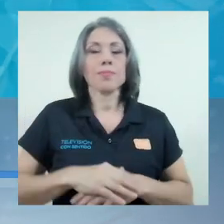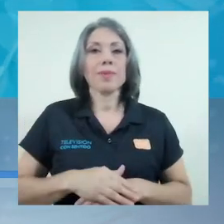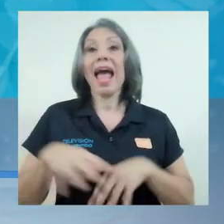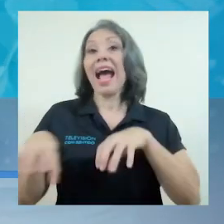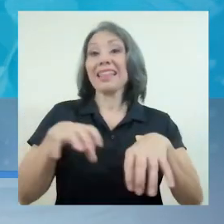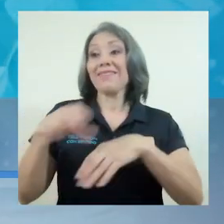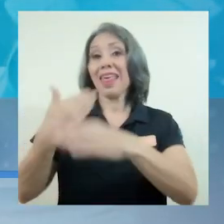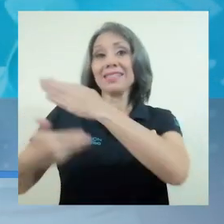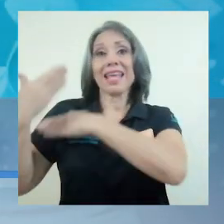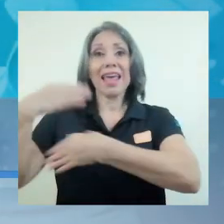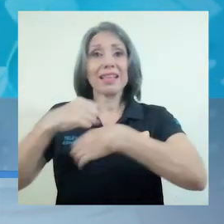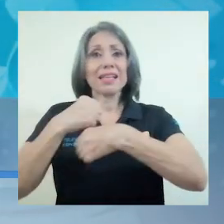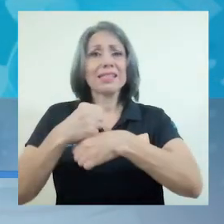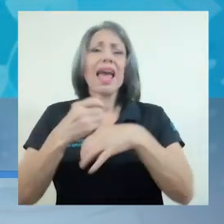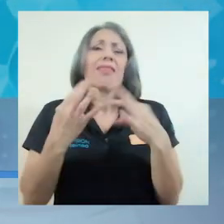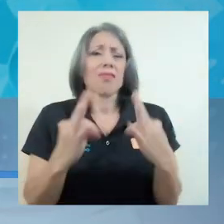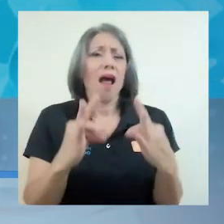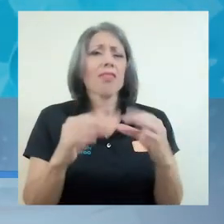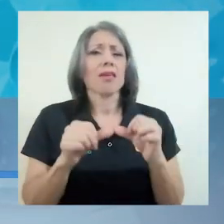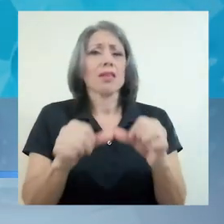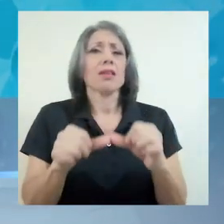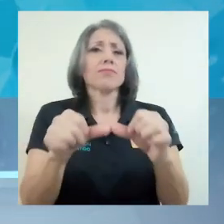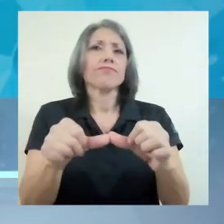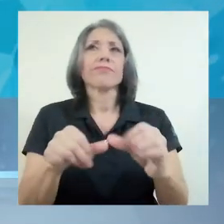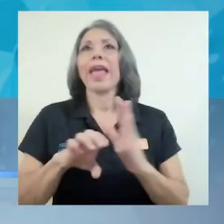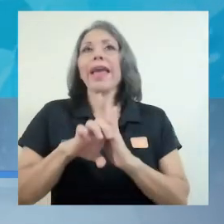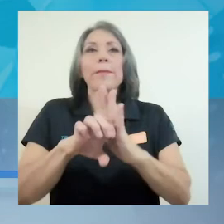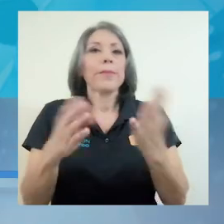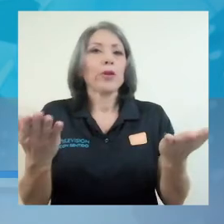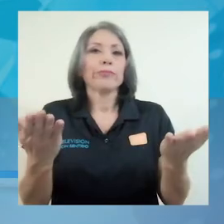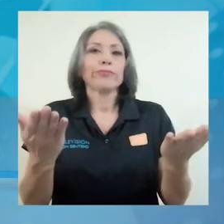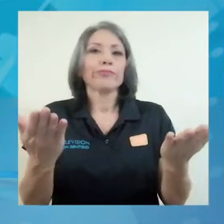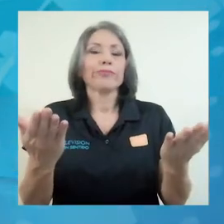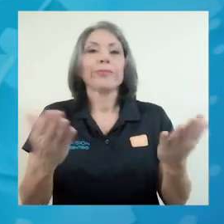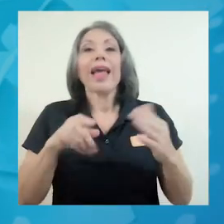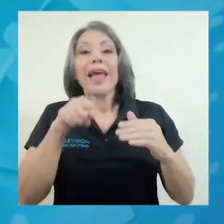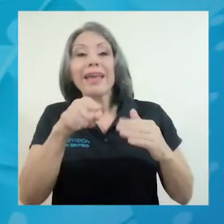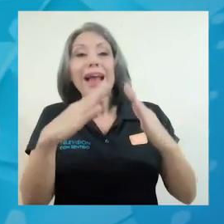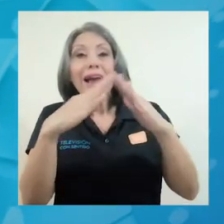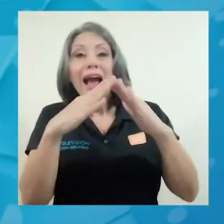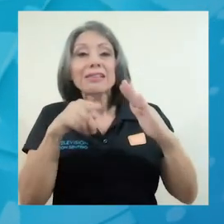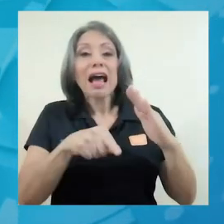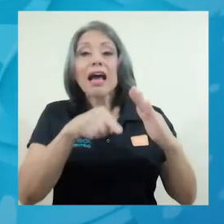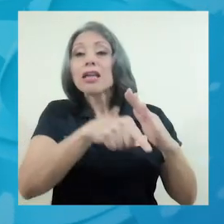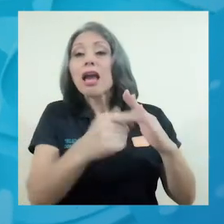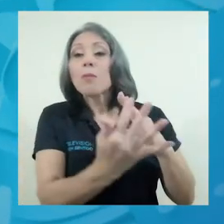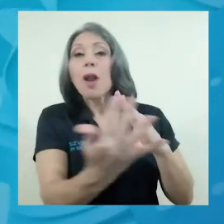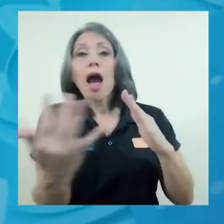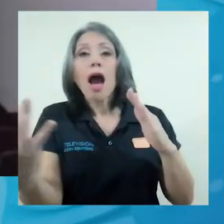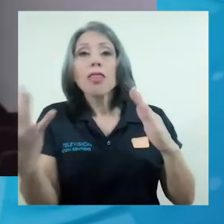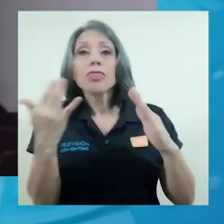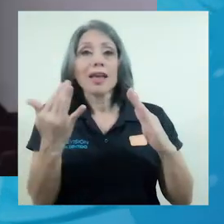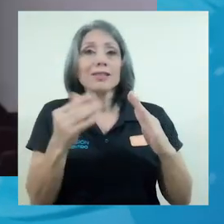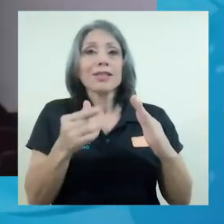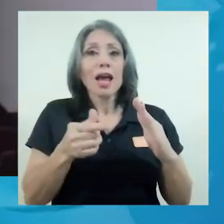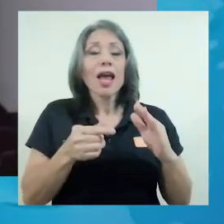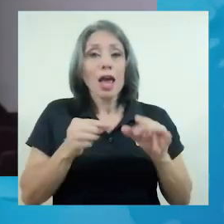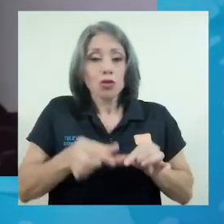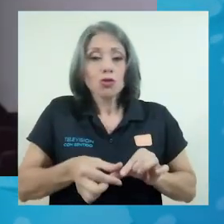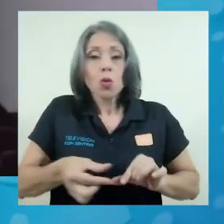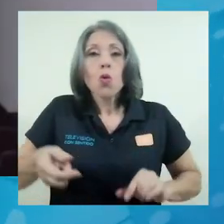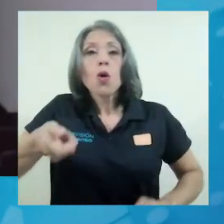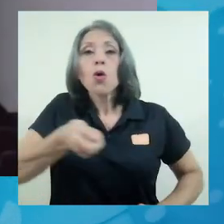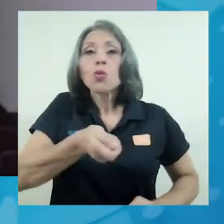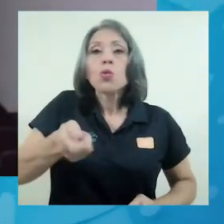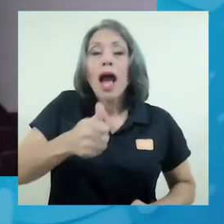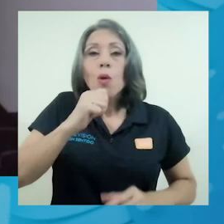no se arreglará las plantas en las tasas de plantas hacer actividades y